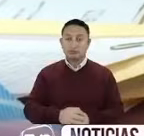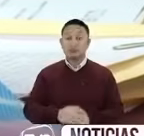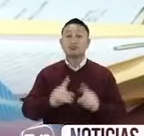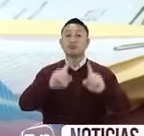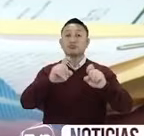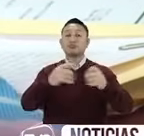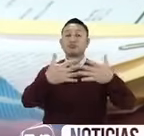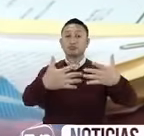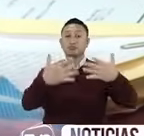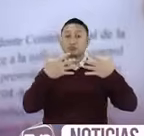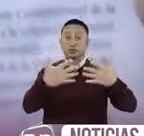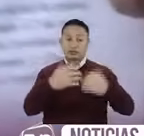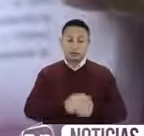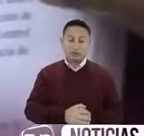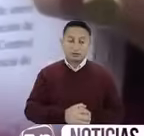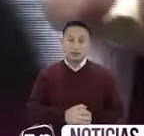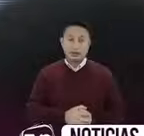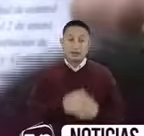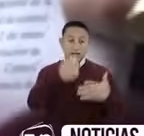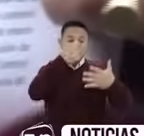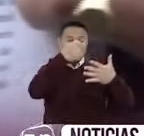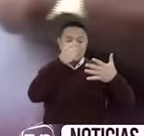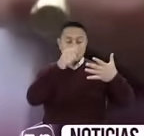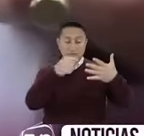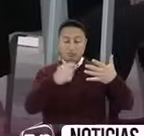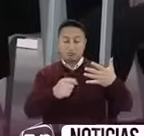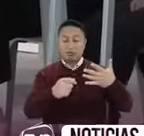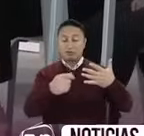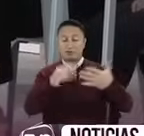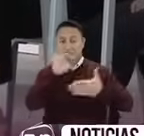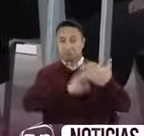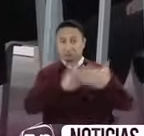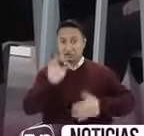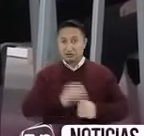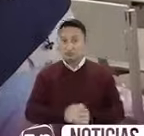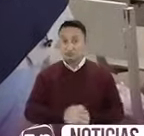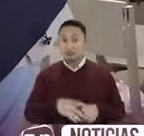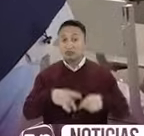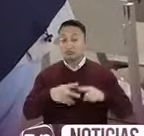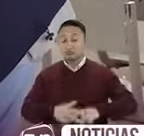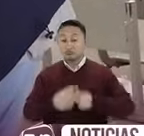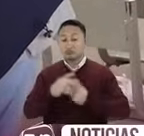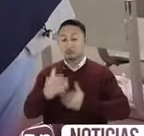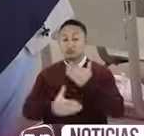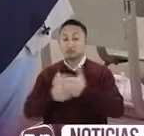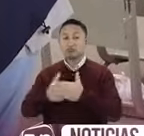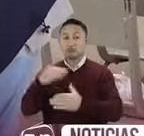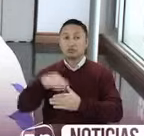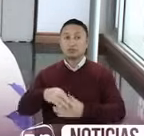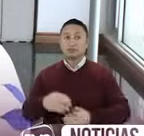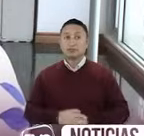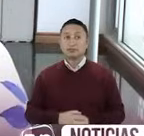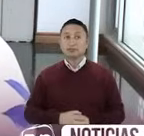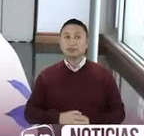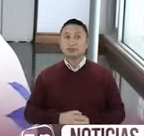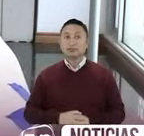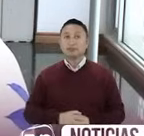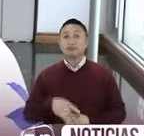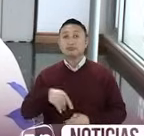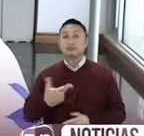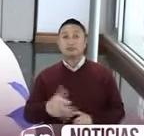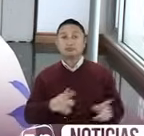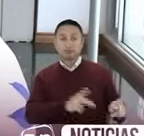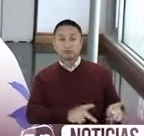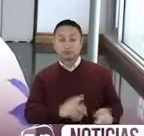20 preguntas remitidas por el Ejecutivo para efectuar este proceso electoral. Hemos planificado que todas vayan